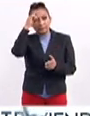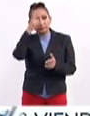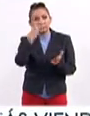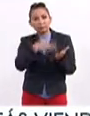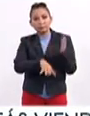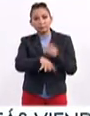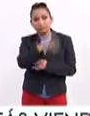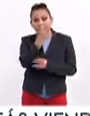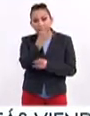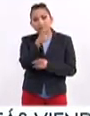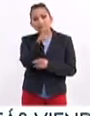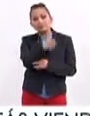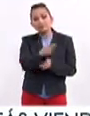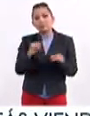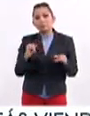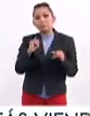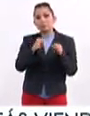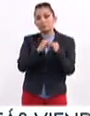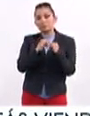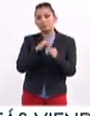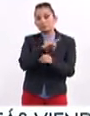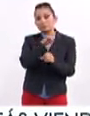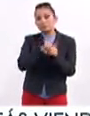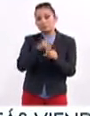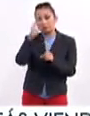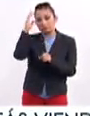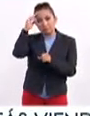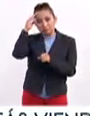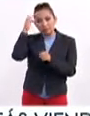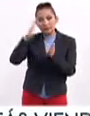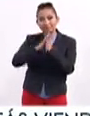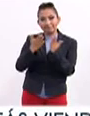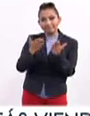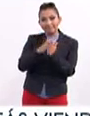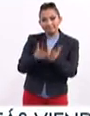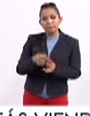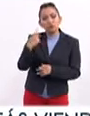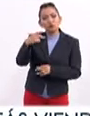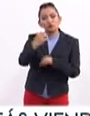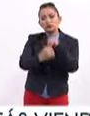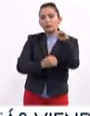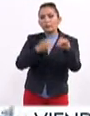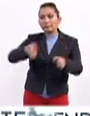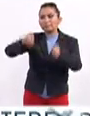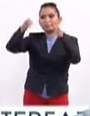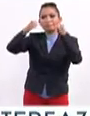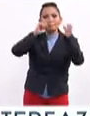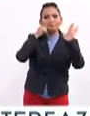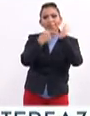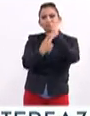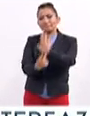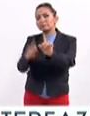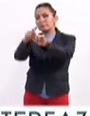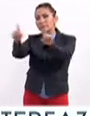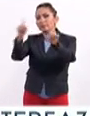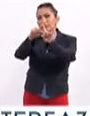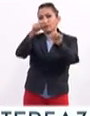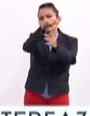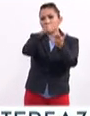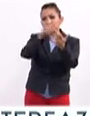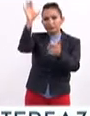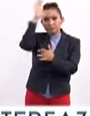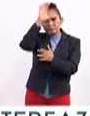en 2014 por el Instituto Nacional de Bellas Artes y Literatura. Sus obras también fueron presentadas en diversos